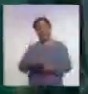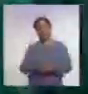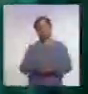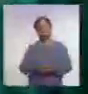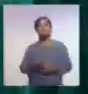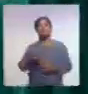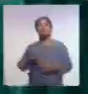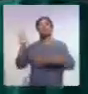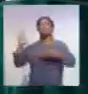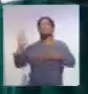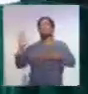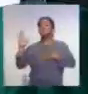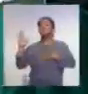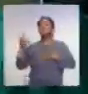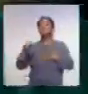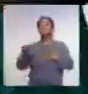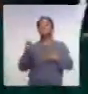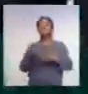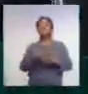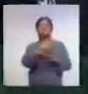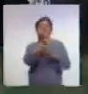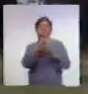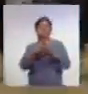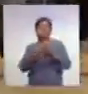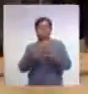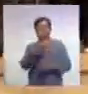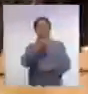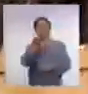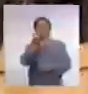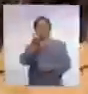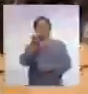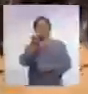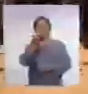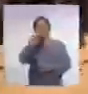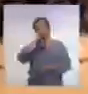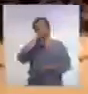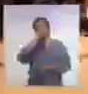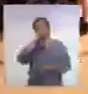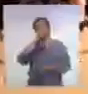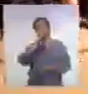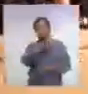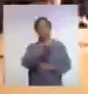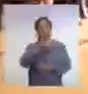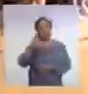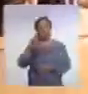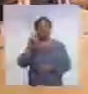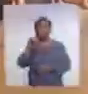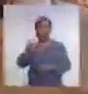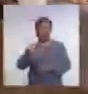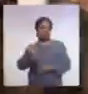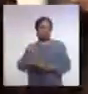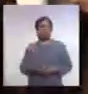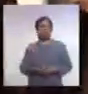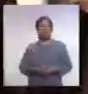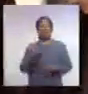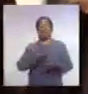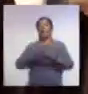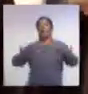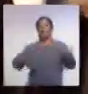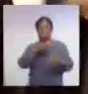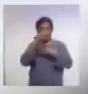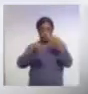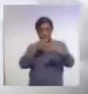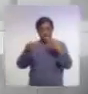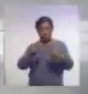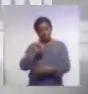de toma de protesta se realizó en el marco del 160 aniversario del establecimiento del Registro Civil en México. Para Hora Noticias, Lorena Temolsin.